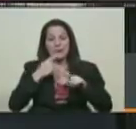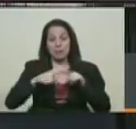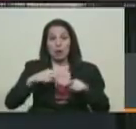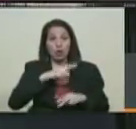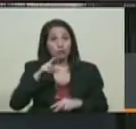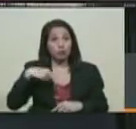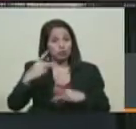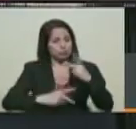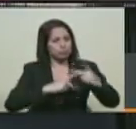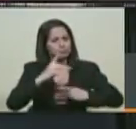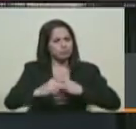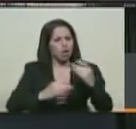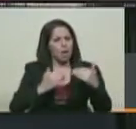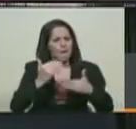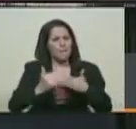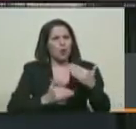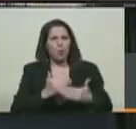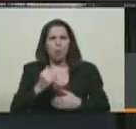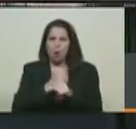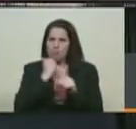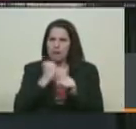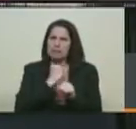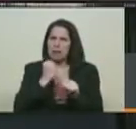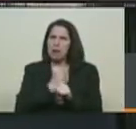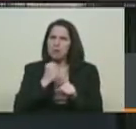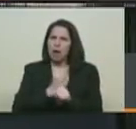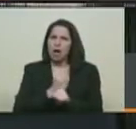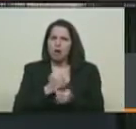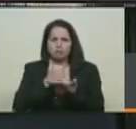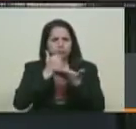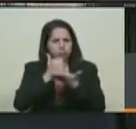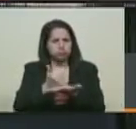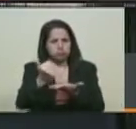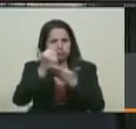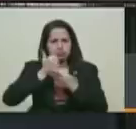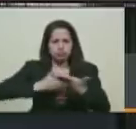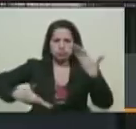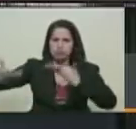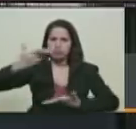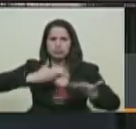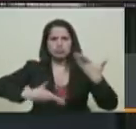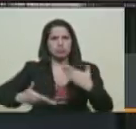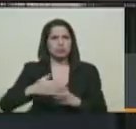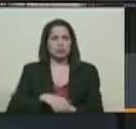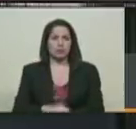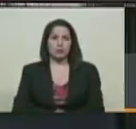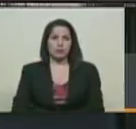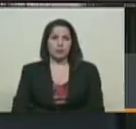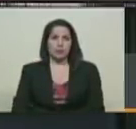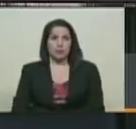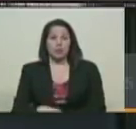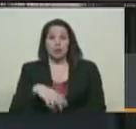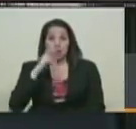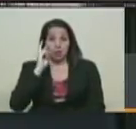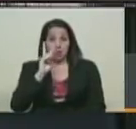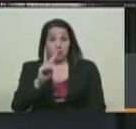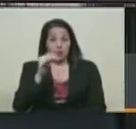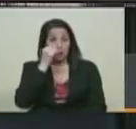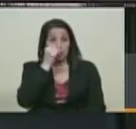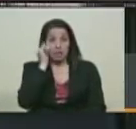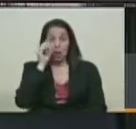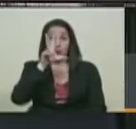pues? Para el trabajo y cada vez más trabajo. Vamos a ver este video número